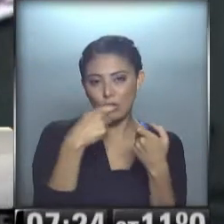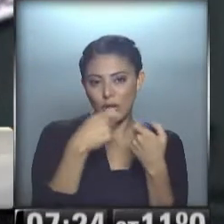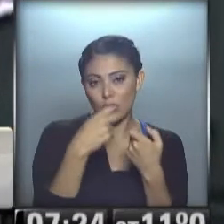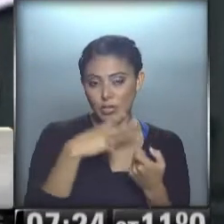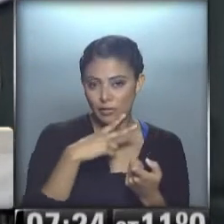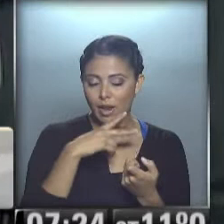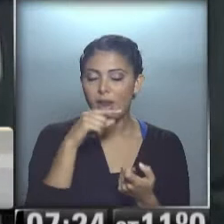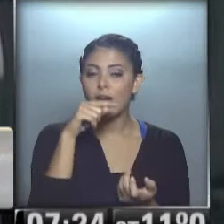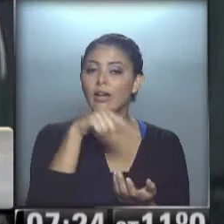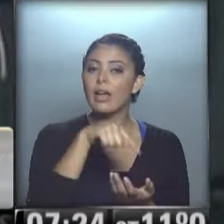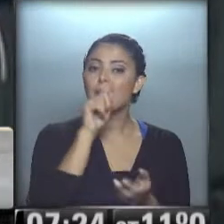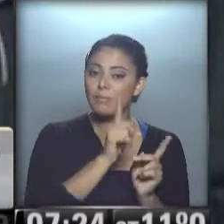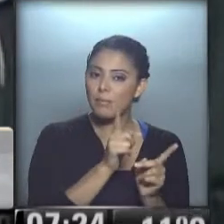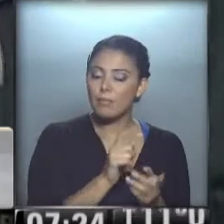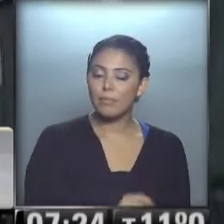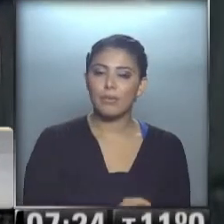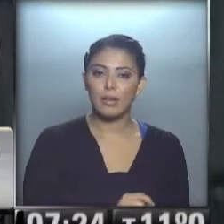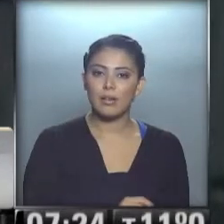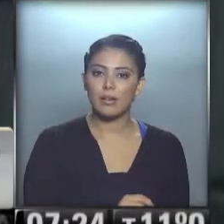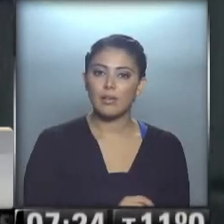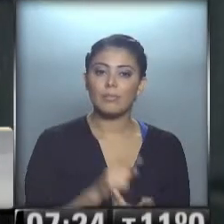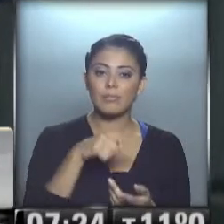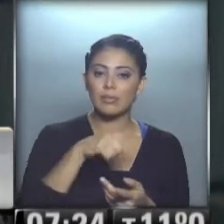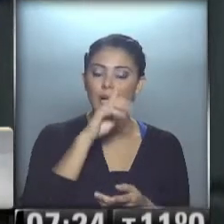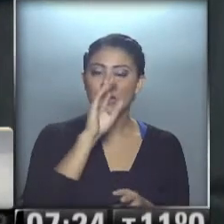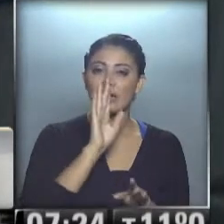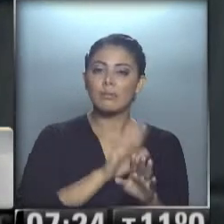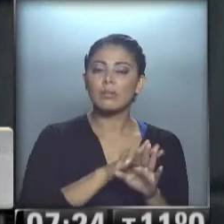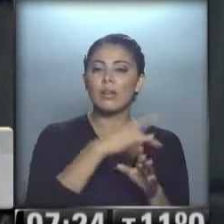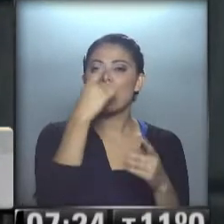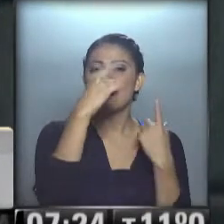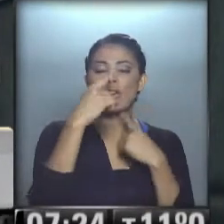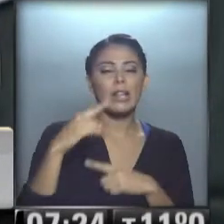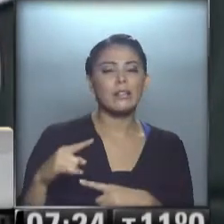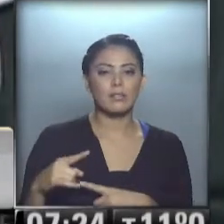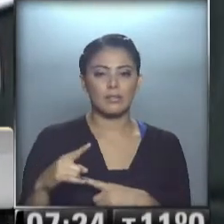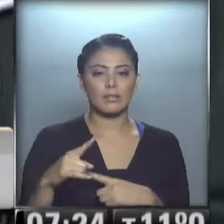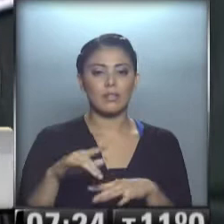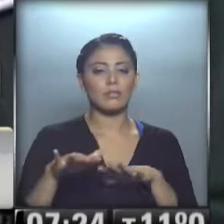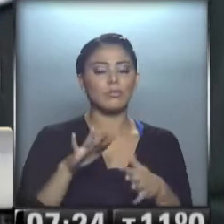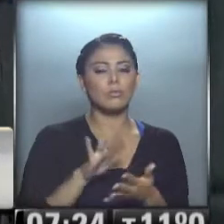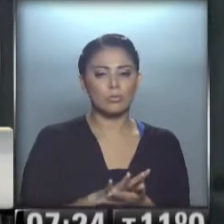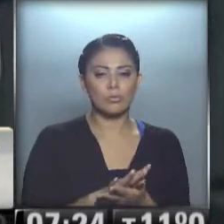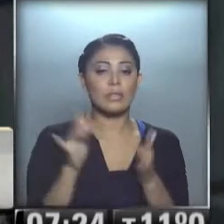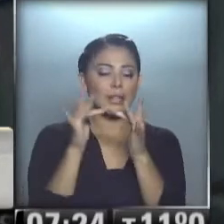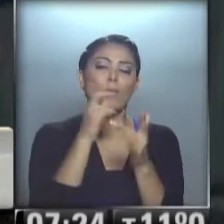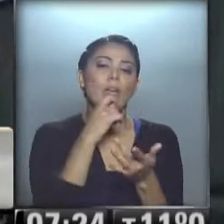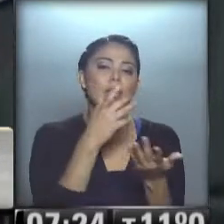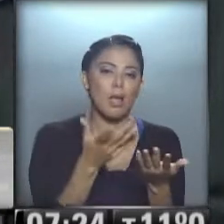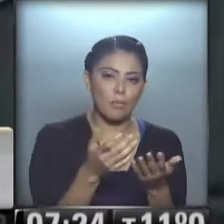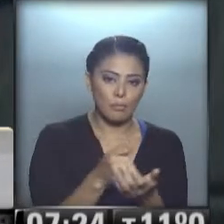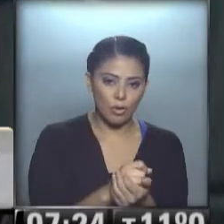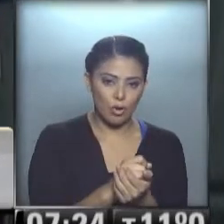civil, que es la que realiza una cantidad de acciones relacionadas con Internet. Por ejemplo,